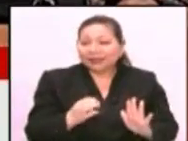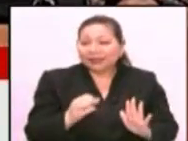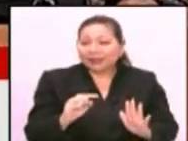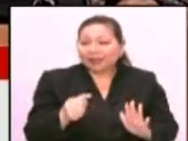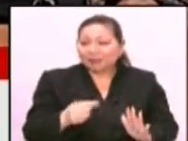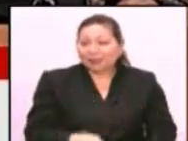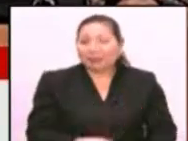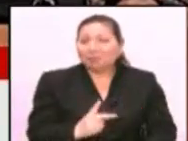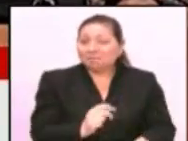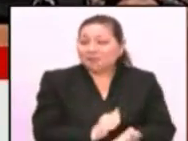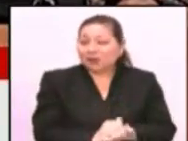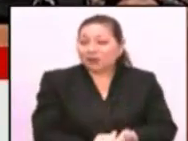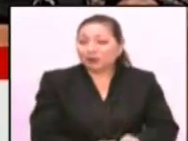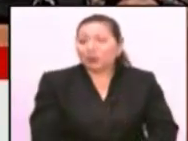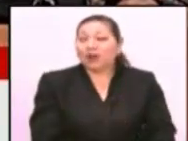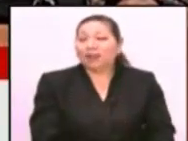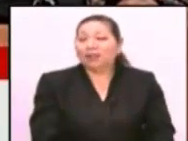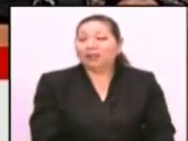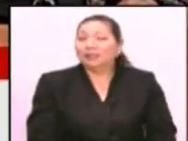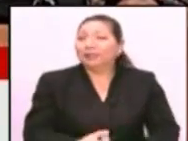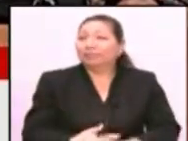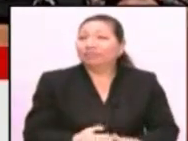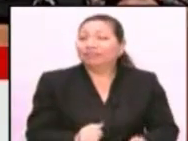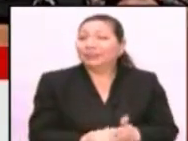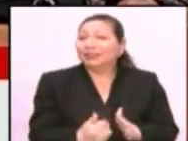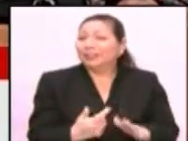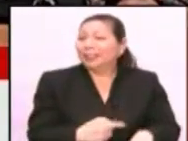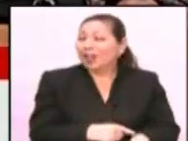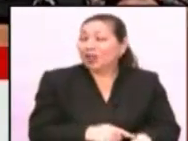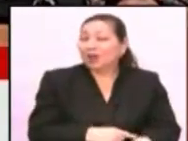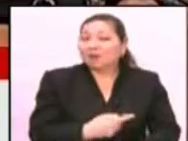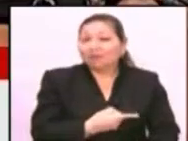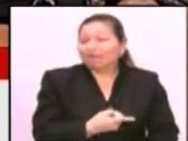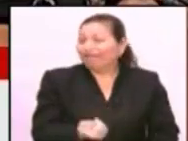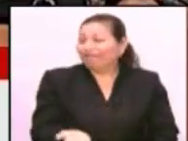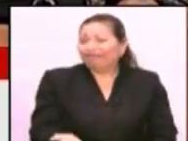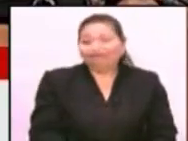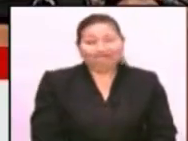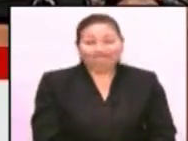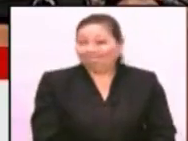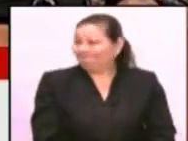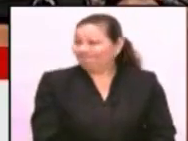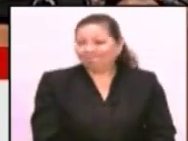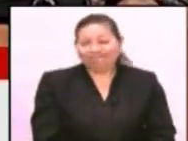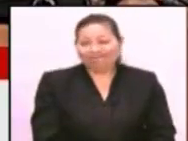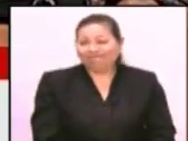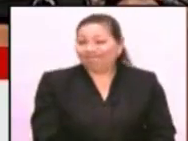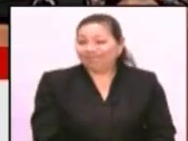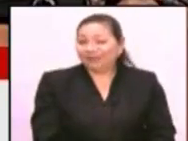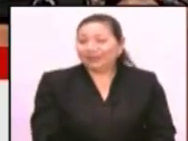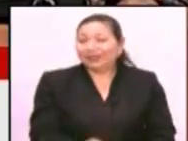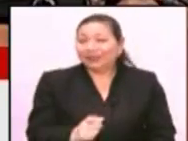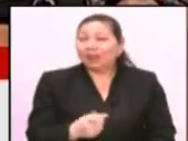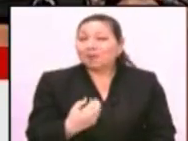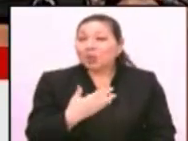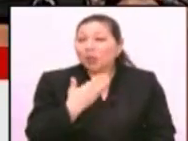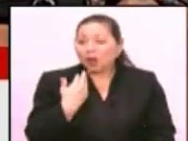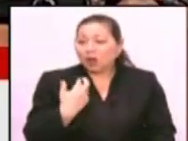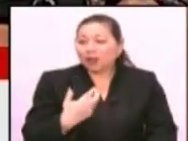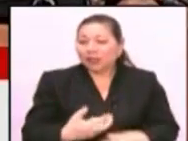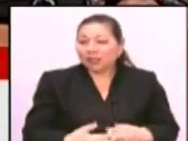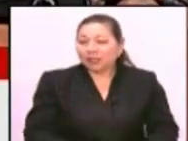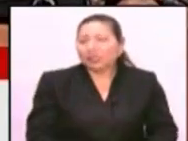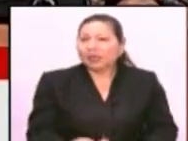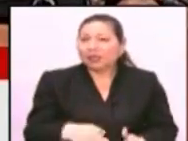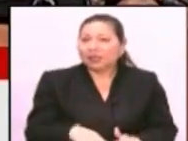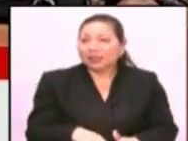60.000 piezas mensuales, y si sigo trabajando a 6 horas diarias con ustedes, no me resulta. Necesito una mejor, necesito que